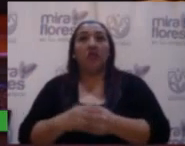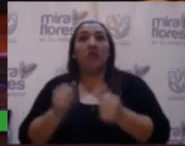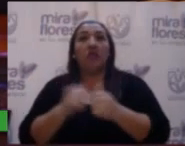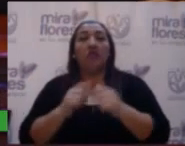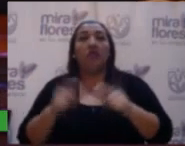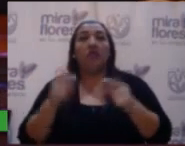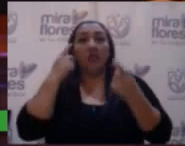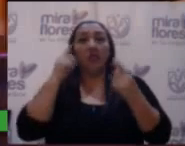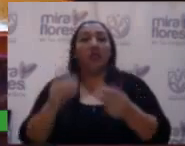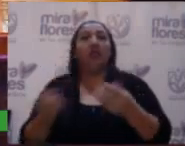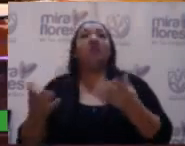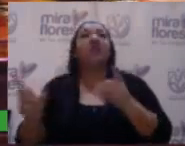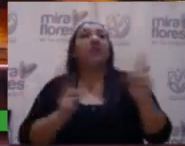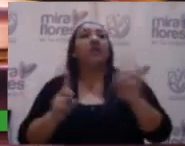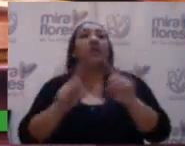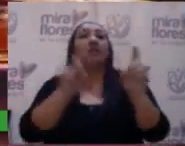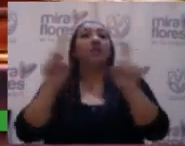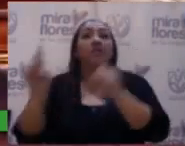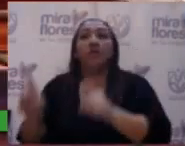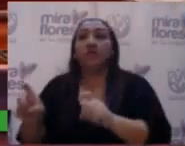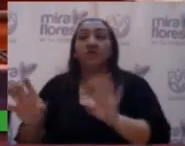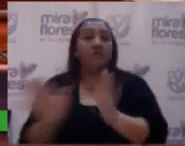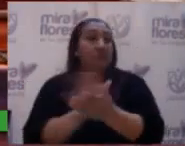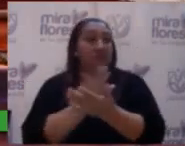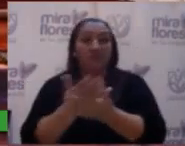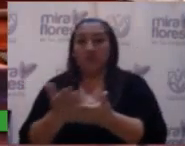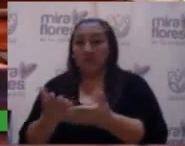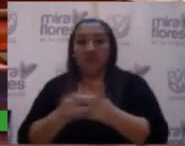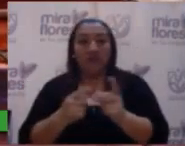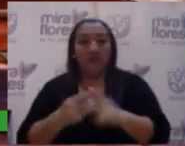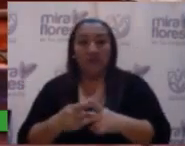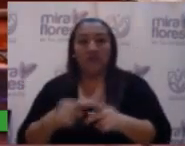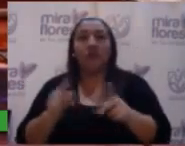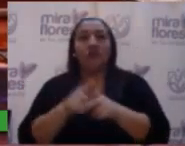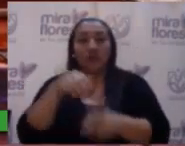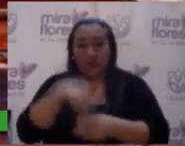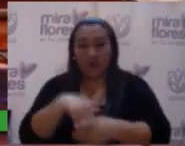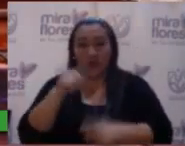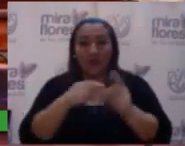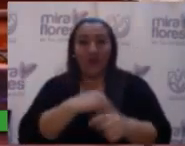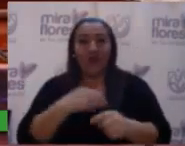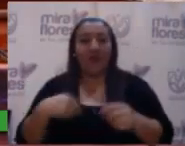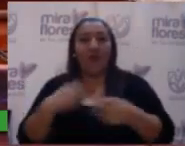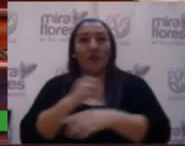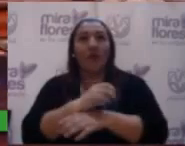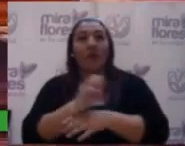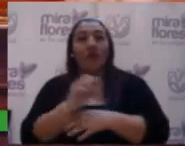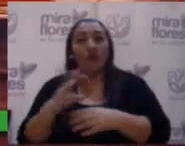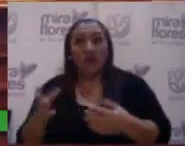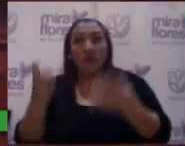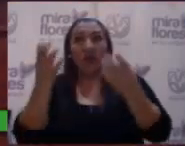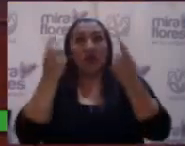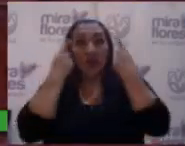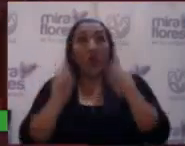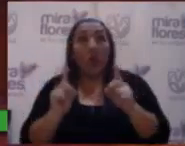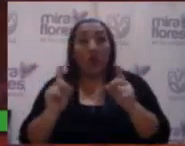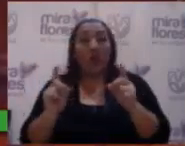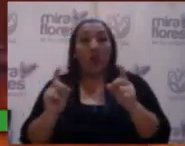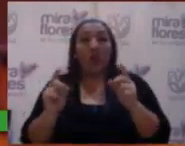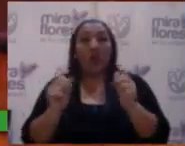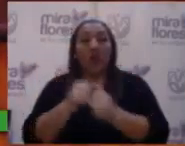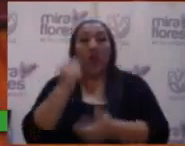del presente acuerdo al debate si no tenemos debate procedemos también al voto aquellos miembros del consejo que estén a favor